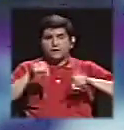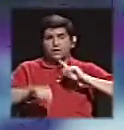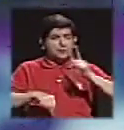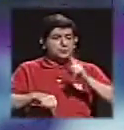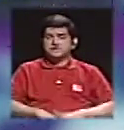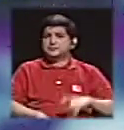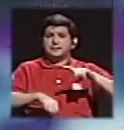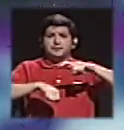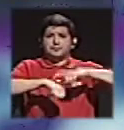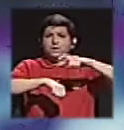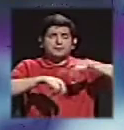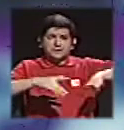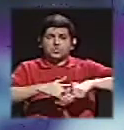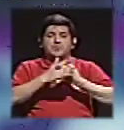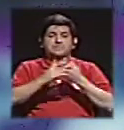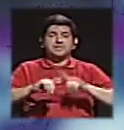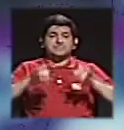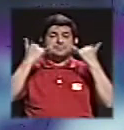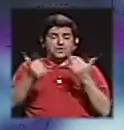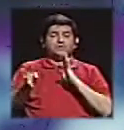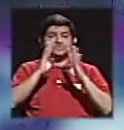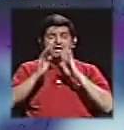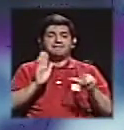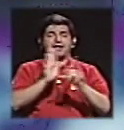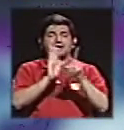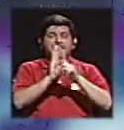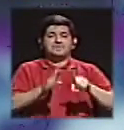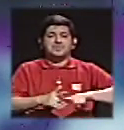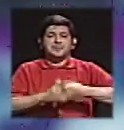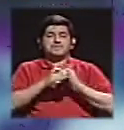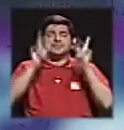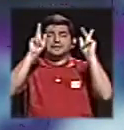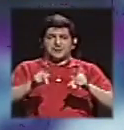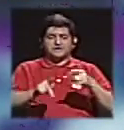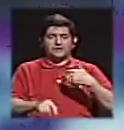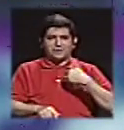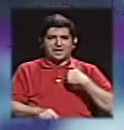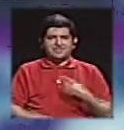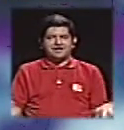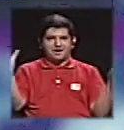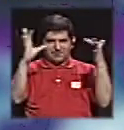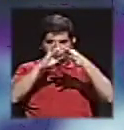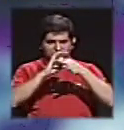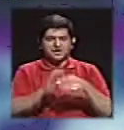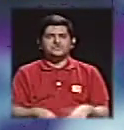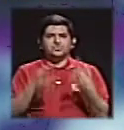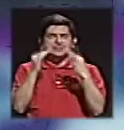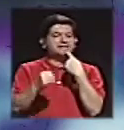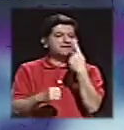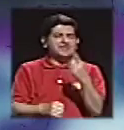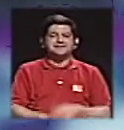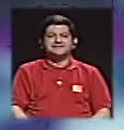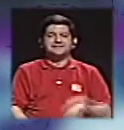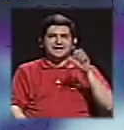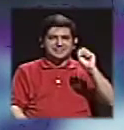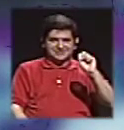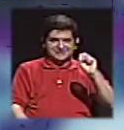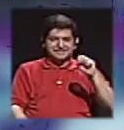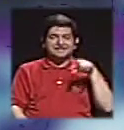cuándo comienza. Lo que sí legalmente se puede hablar es de cuándo comienza una persona, y tiene que ver con lo que Silvia trataba de decirnos en torno al